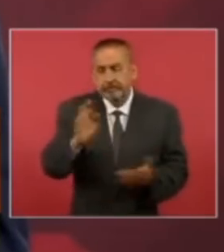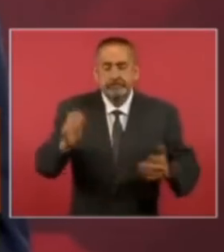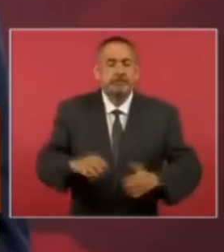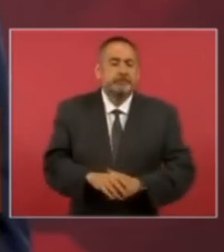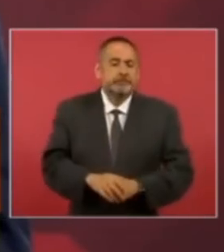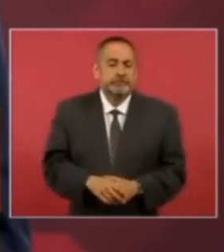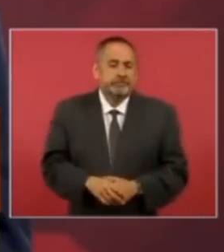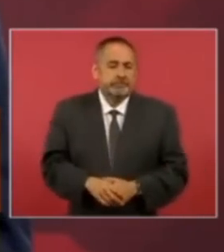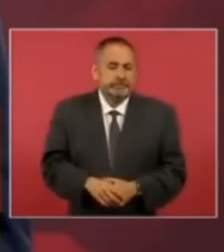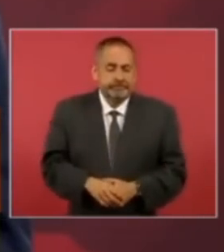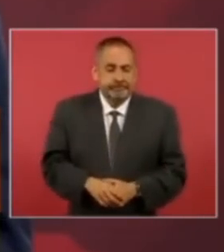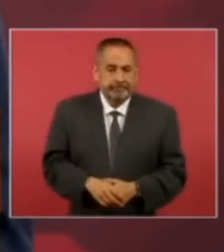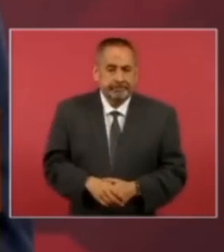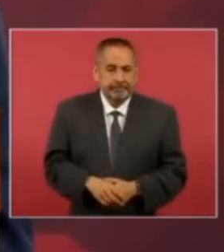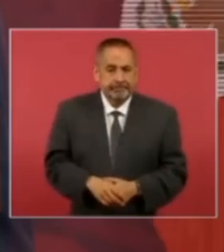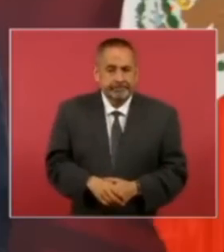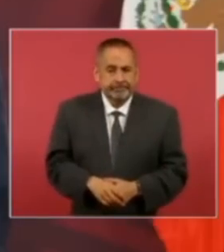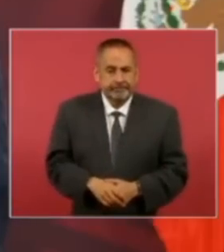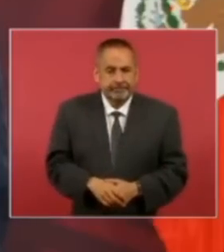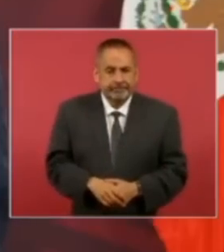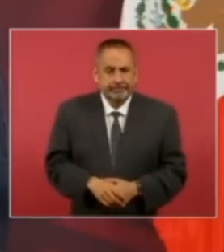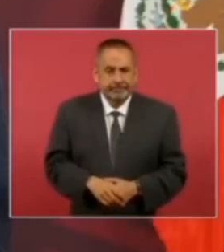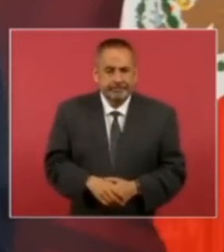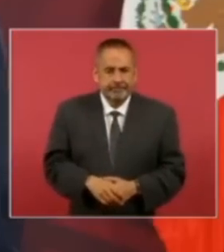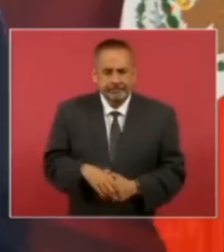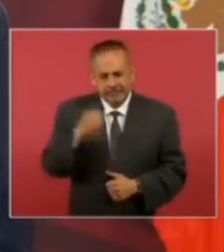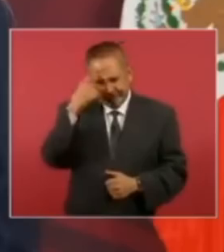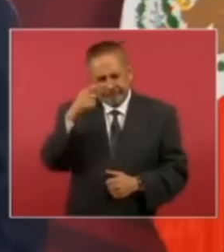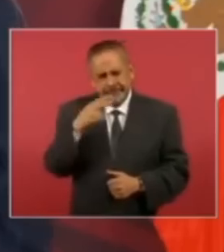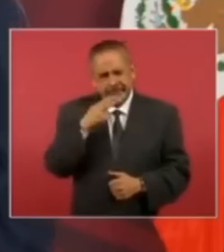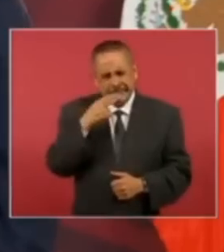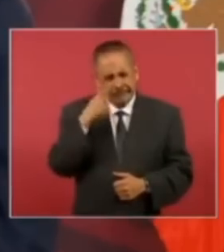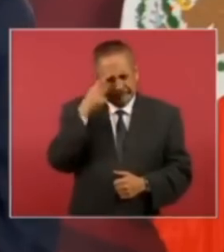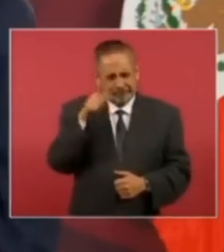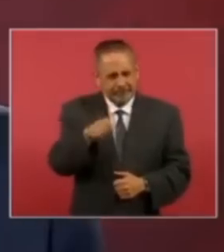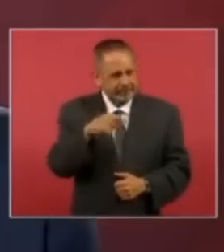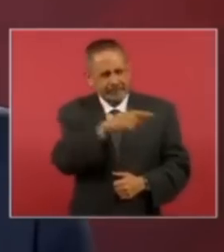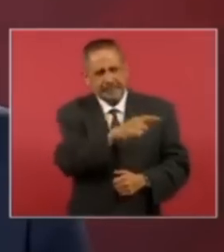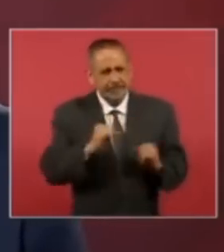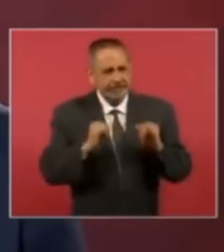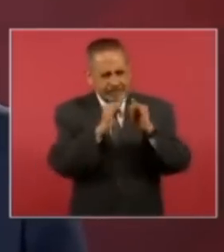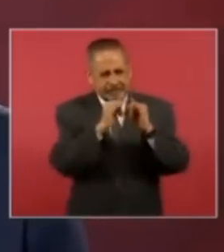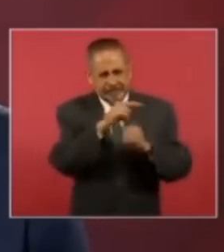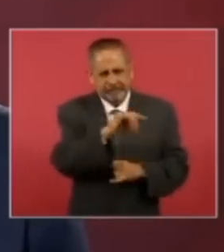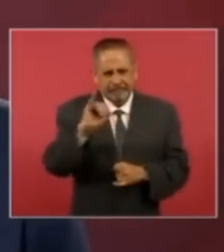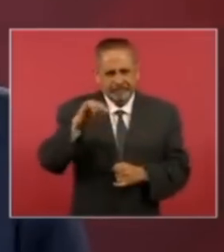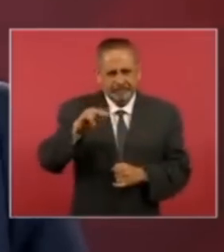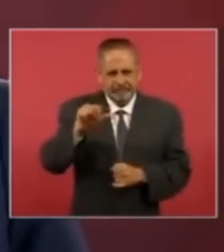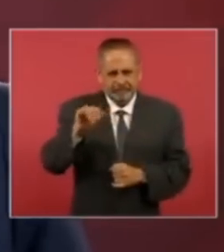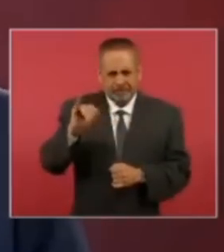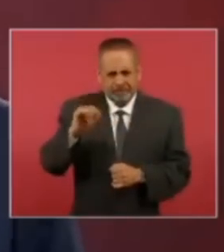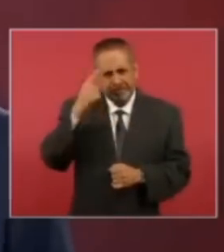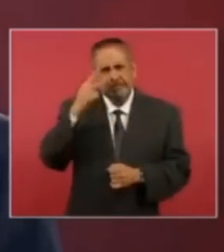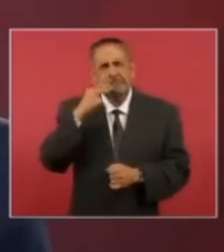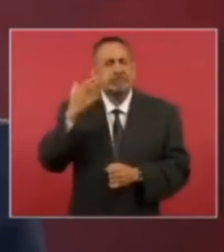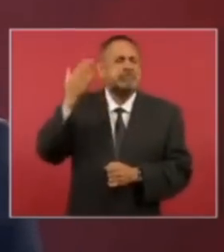al escucharla no le podemos creer que haya sido autónomo. Ella perteneció al